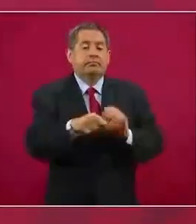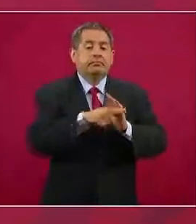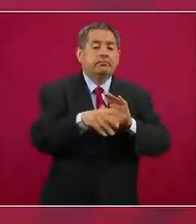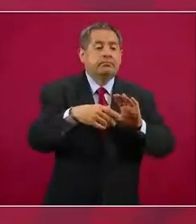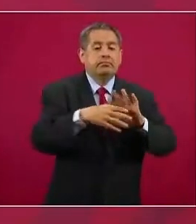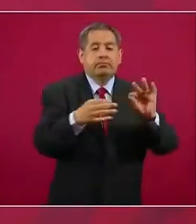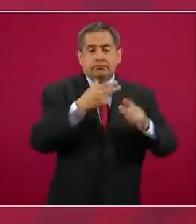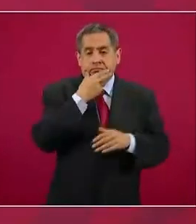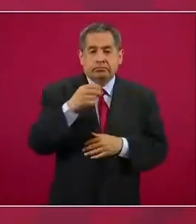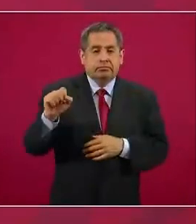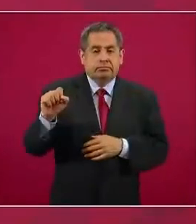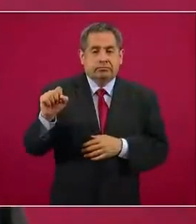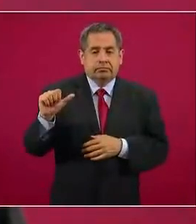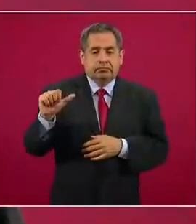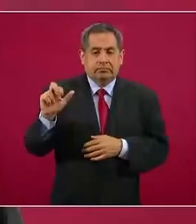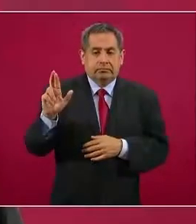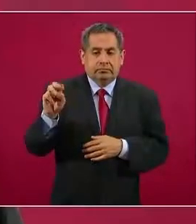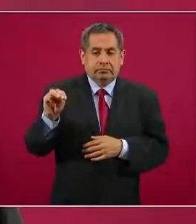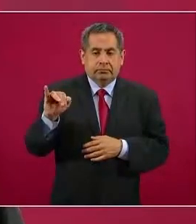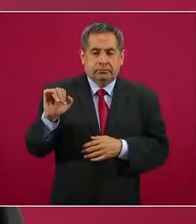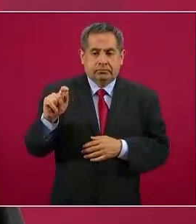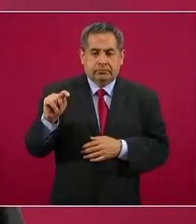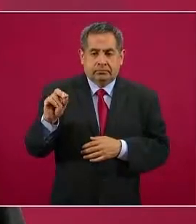Sarmiento en Universal,